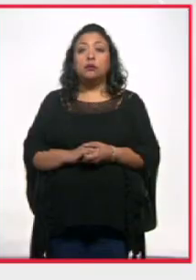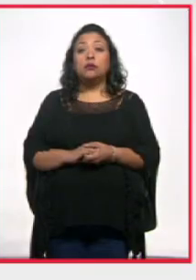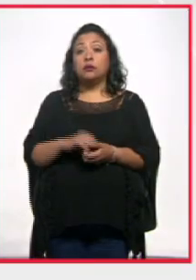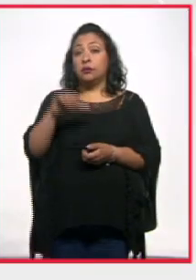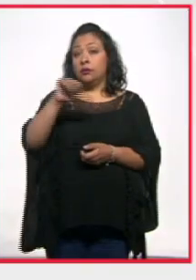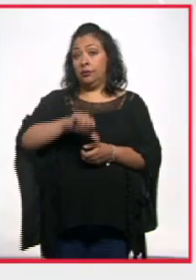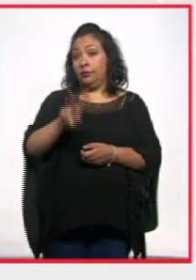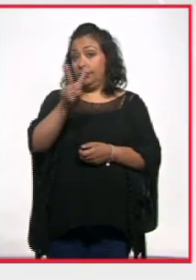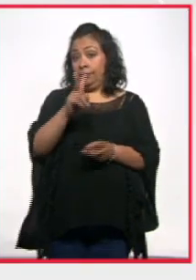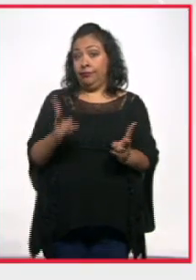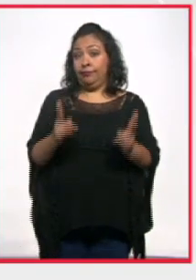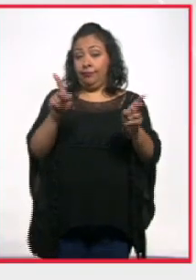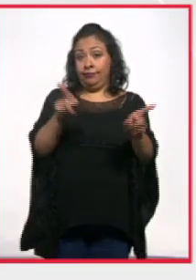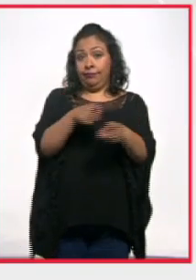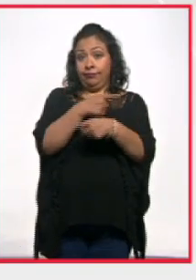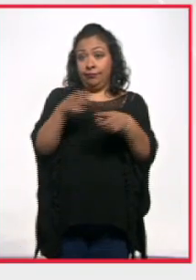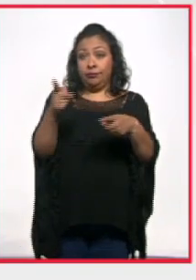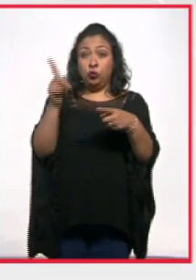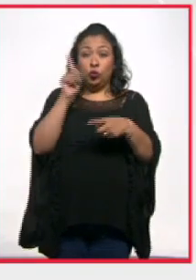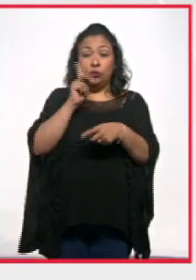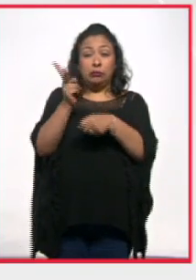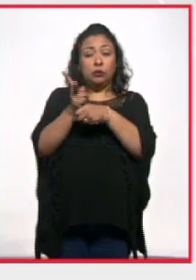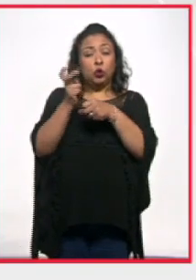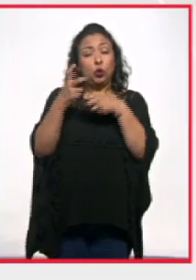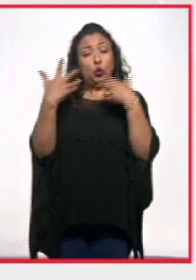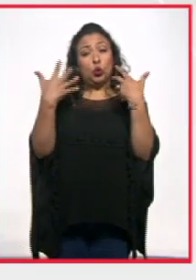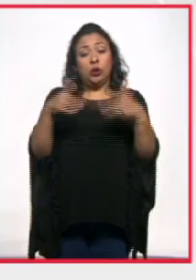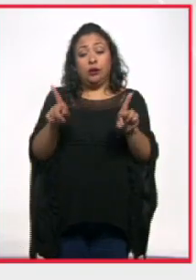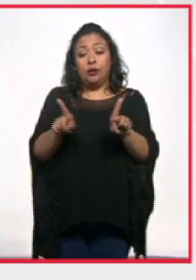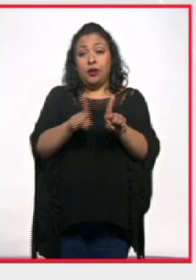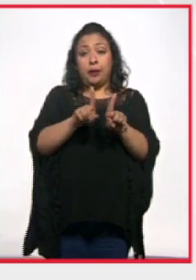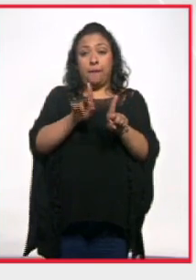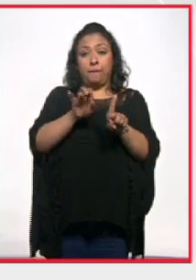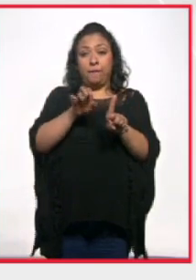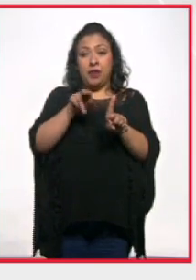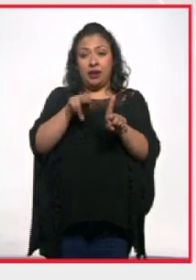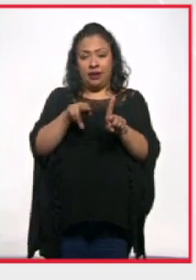Es viernes, tenemos música con una invitadaza que está al lado de Juan Arturo